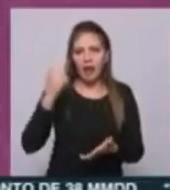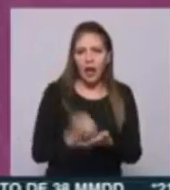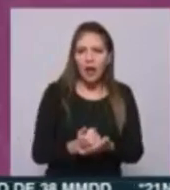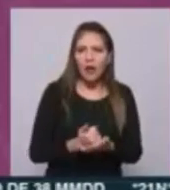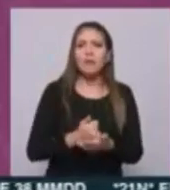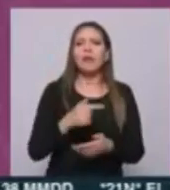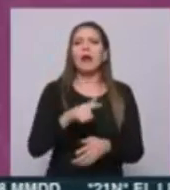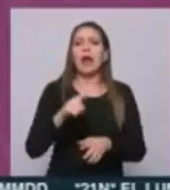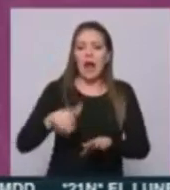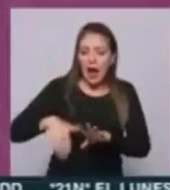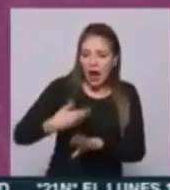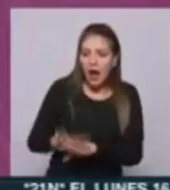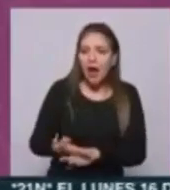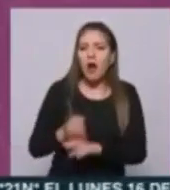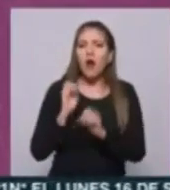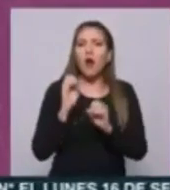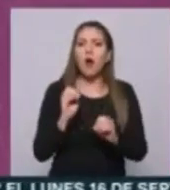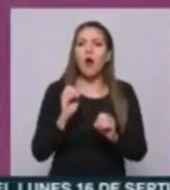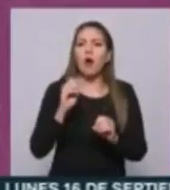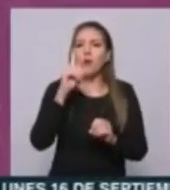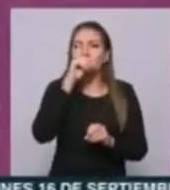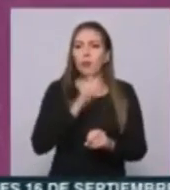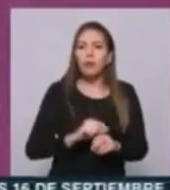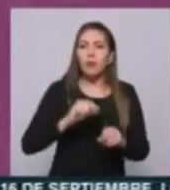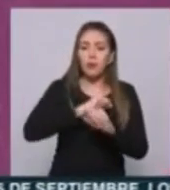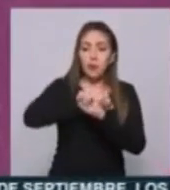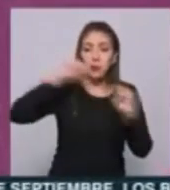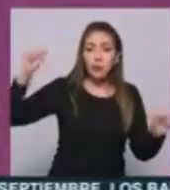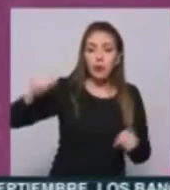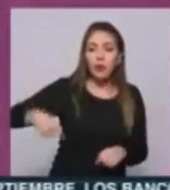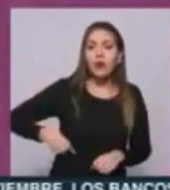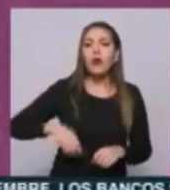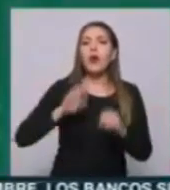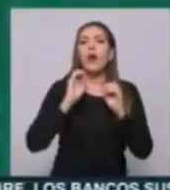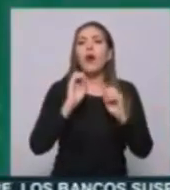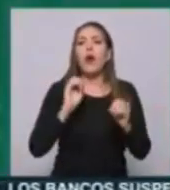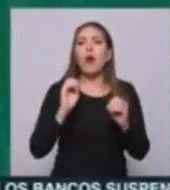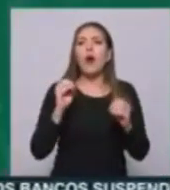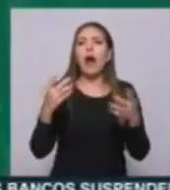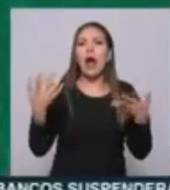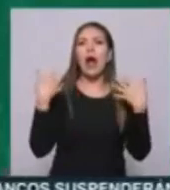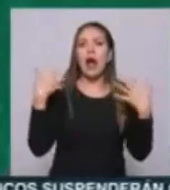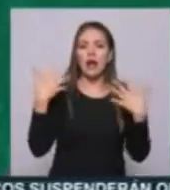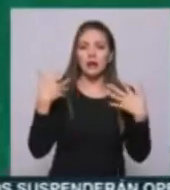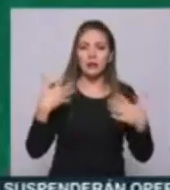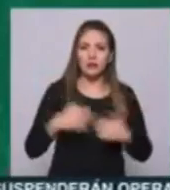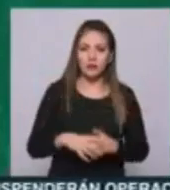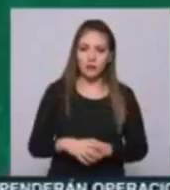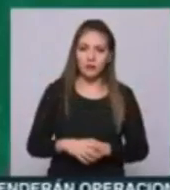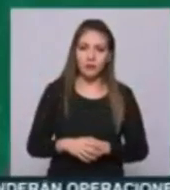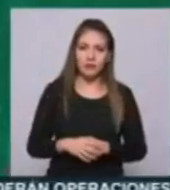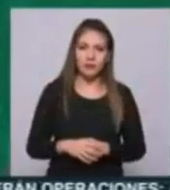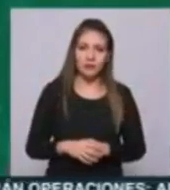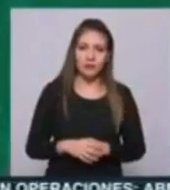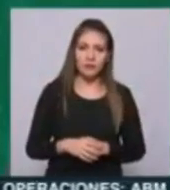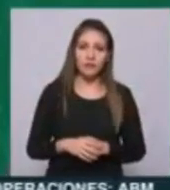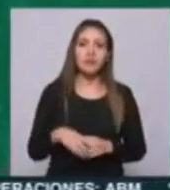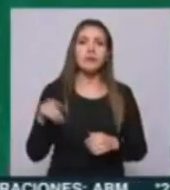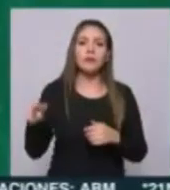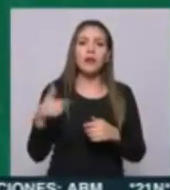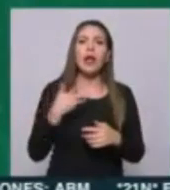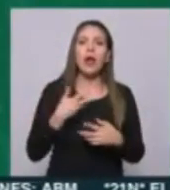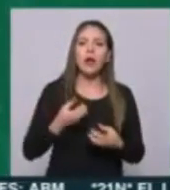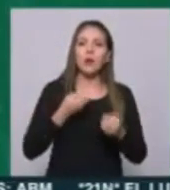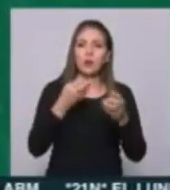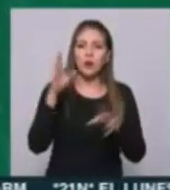caídas, lesión por proyectil, descomposiciones metabólicas o golpes de calor. La Cruz Roja emitió una serie de recomendaciones